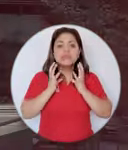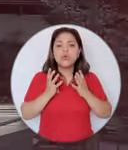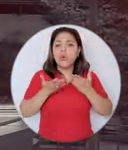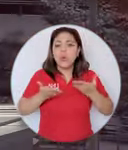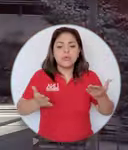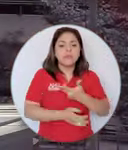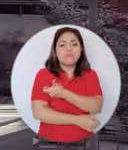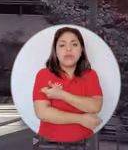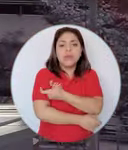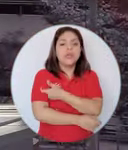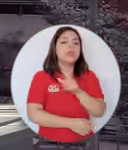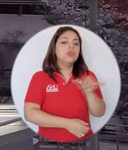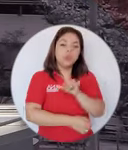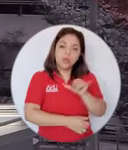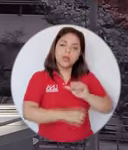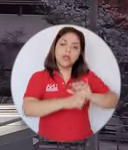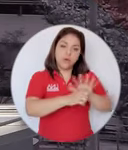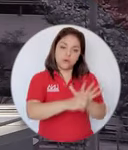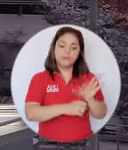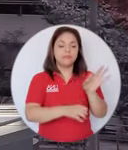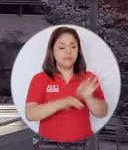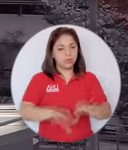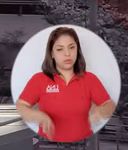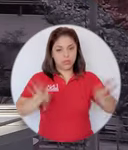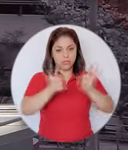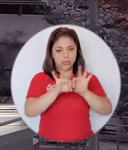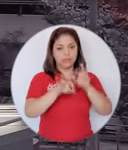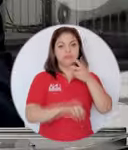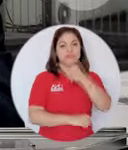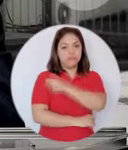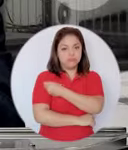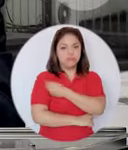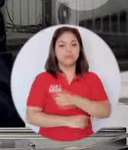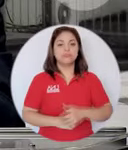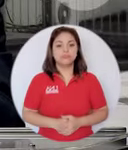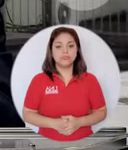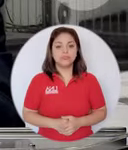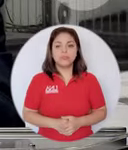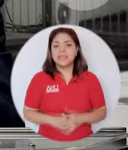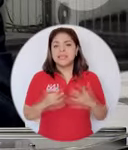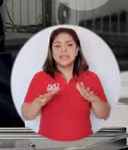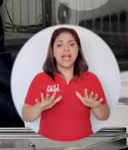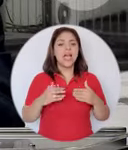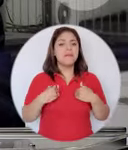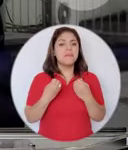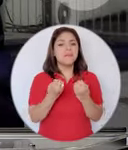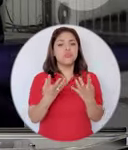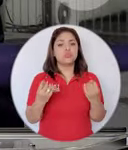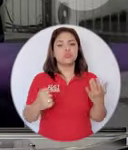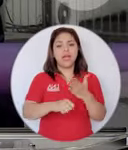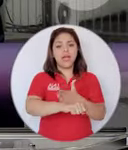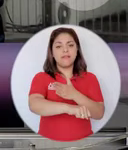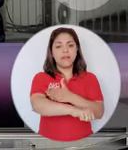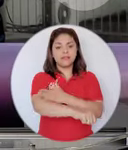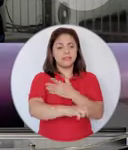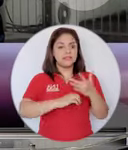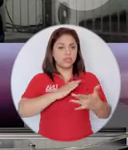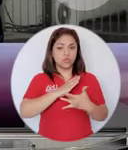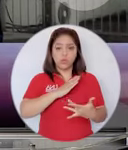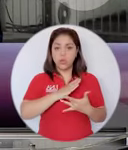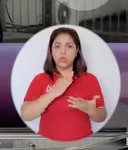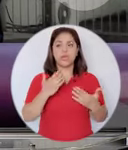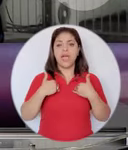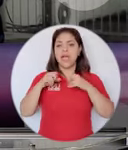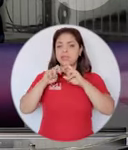es importante vacunarlos contra el SARS-CoV-2. Sí, es correcto. Y al igual que como podemos encontrar múltiples avances tecnológicos,